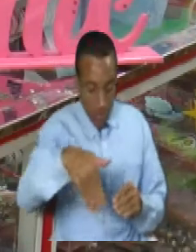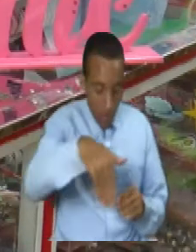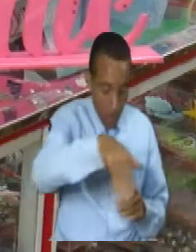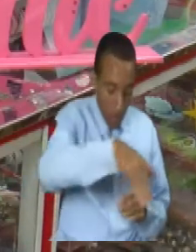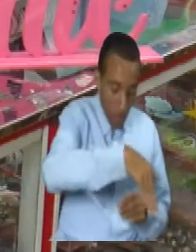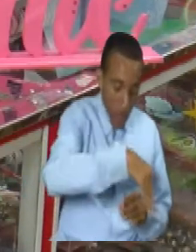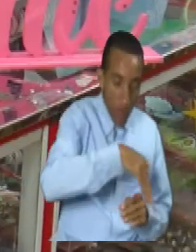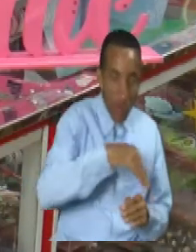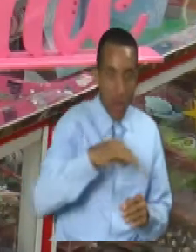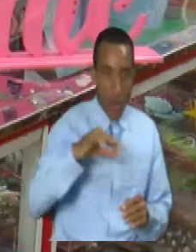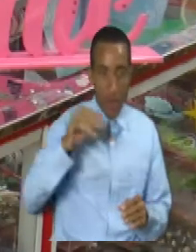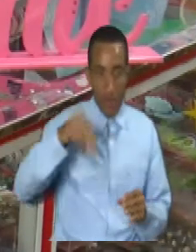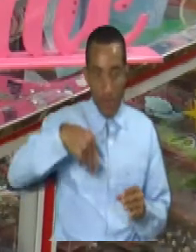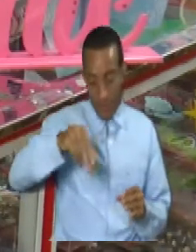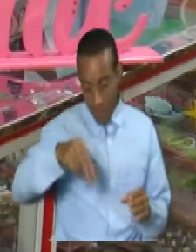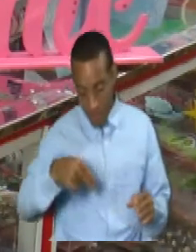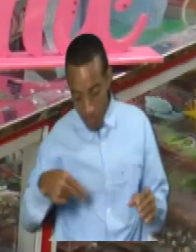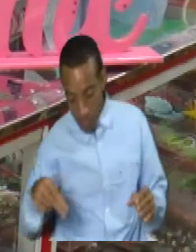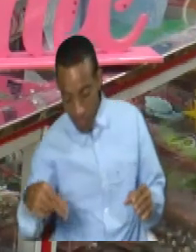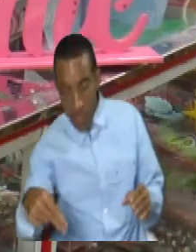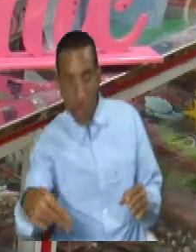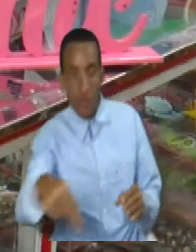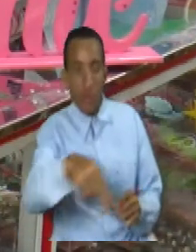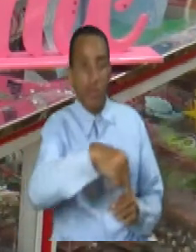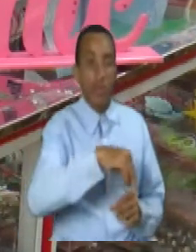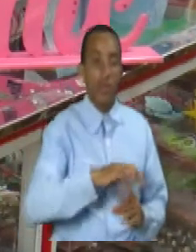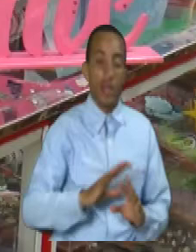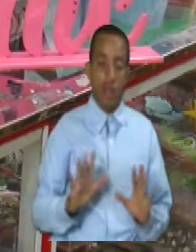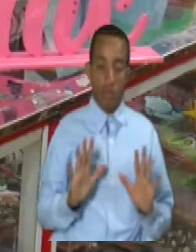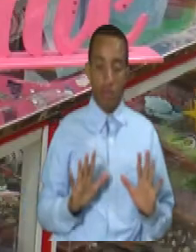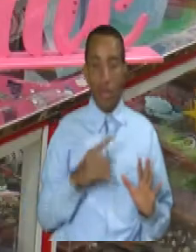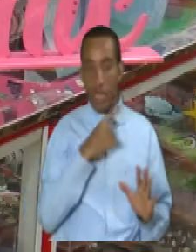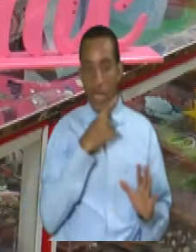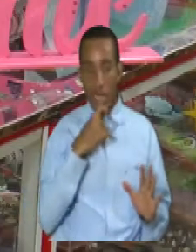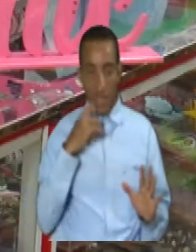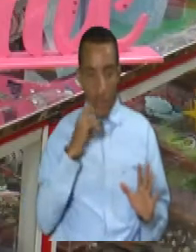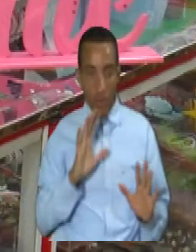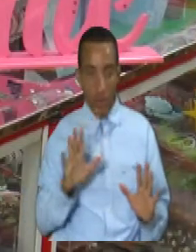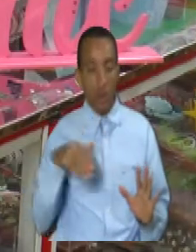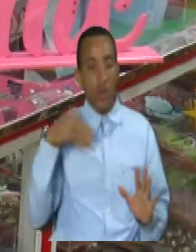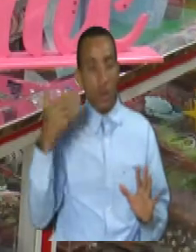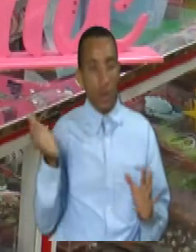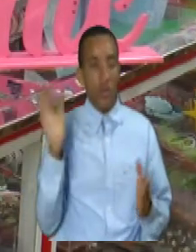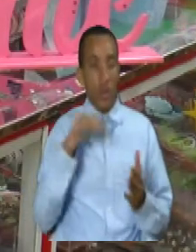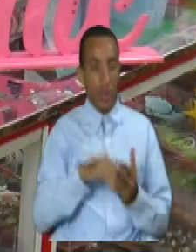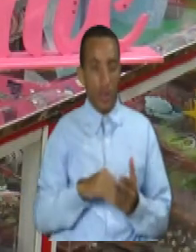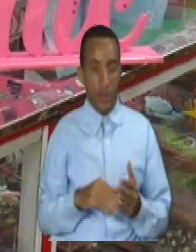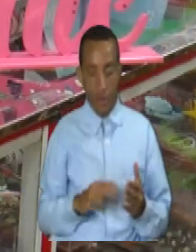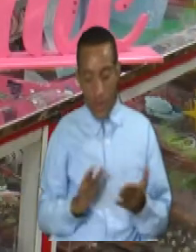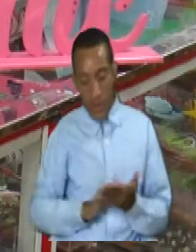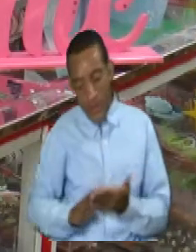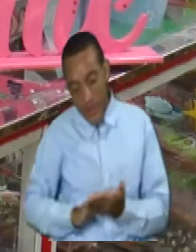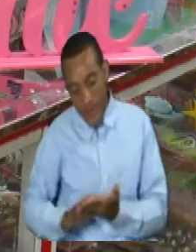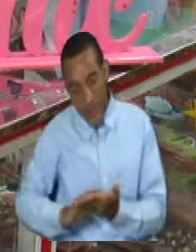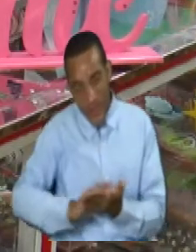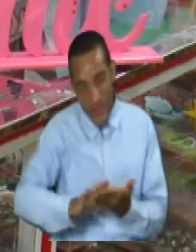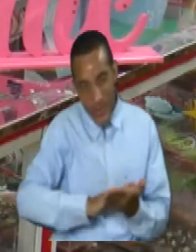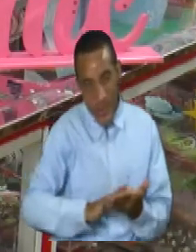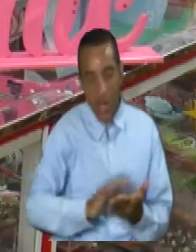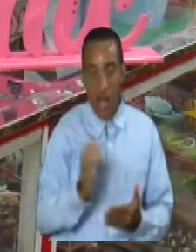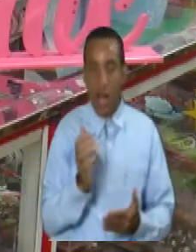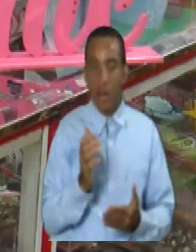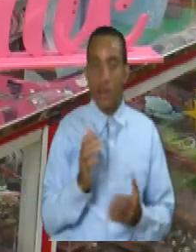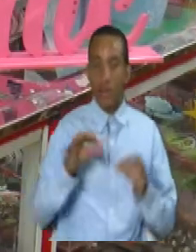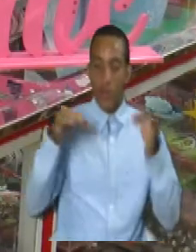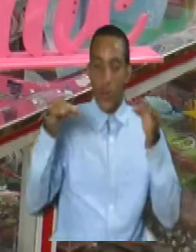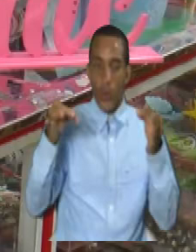con un pincel, aplicamos el sellador lijable, dejamos secar por unos minutos y luego nuevamente pasamos la lija. Ya después de que